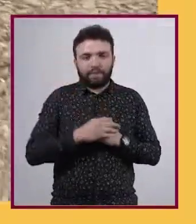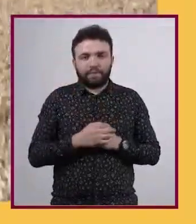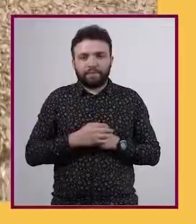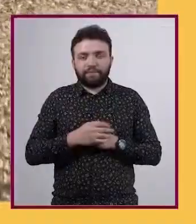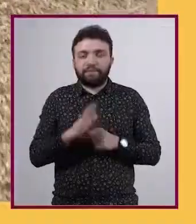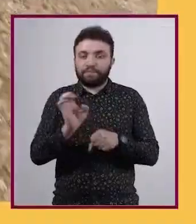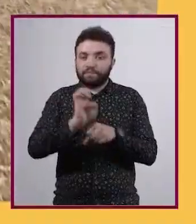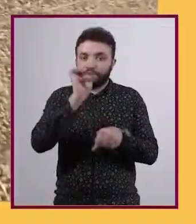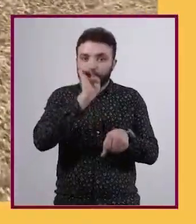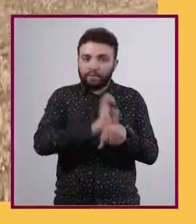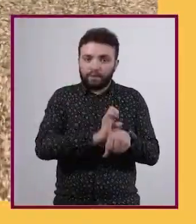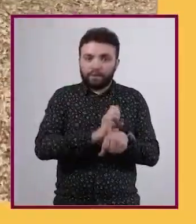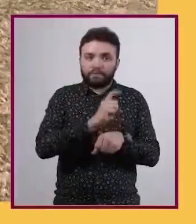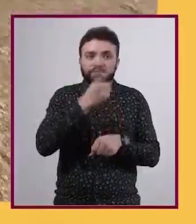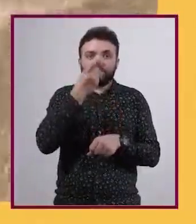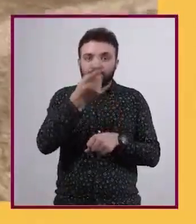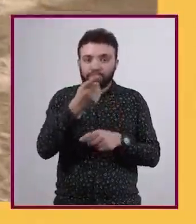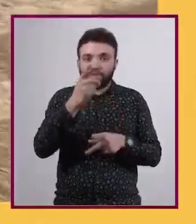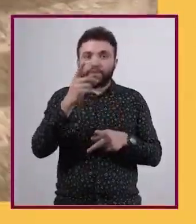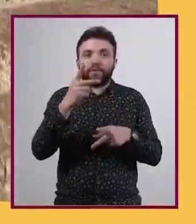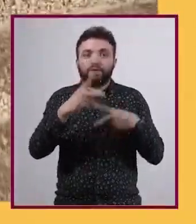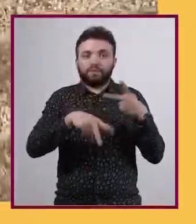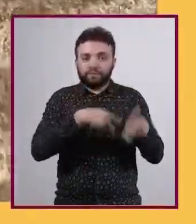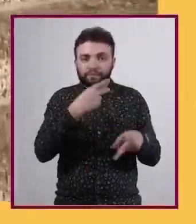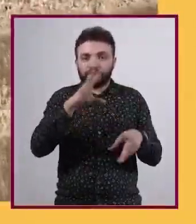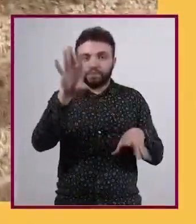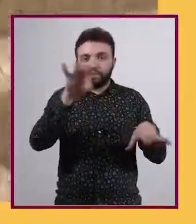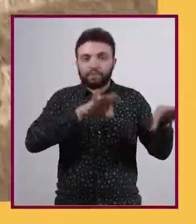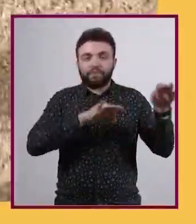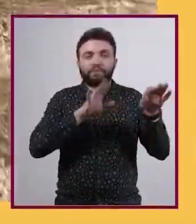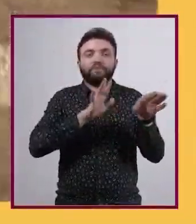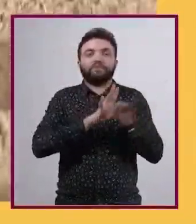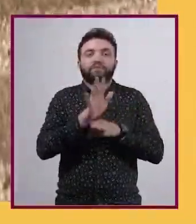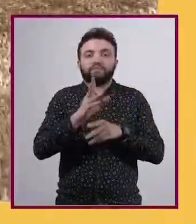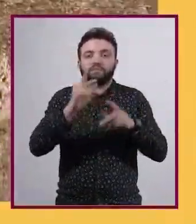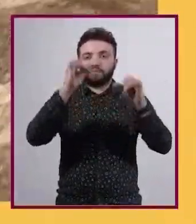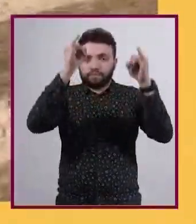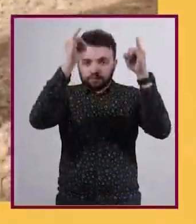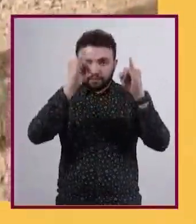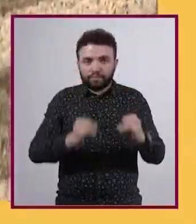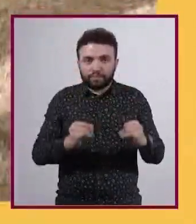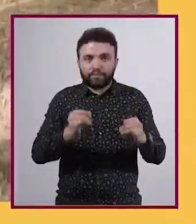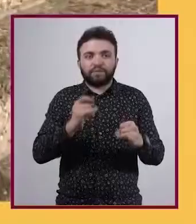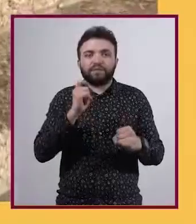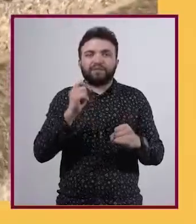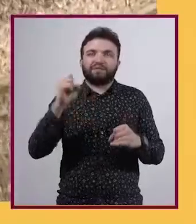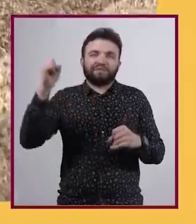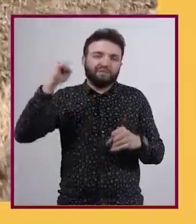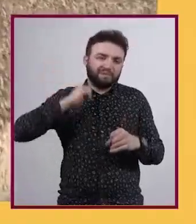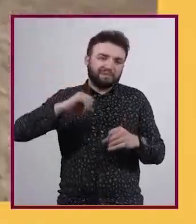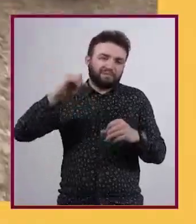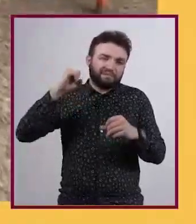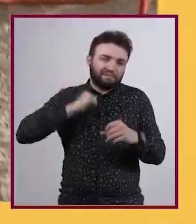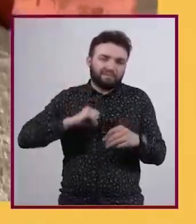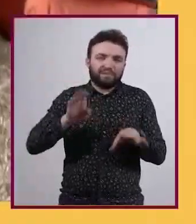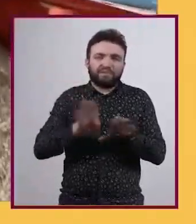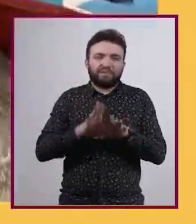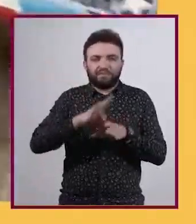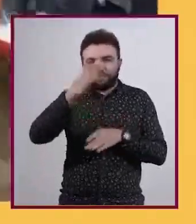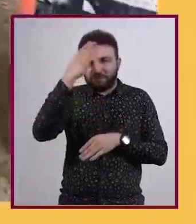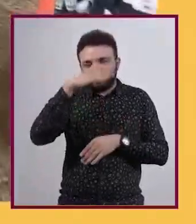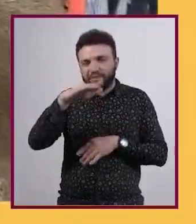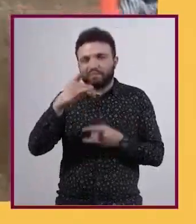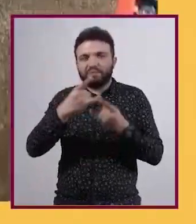Entonces, van a ustedes a elegir personajes que aparezcan en mitos, leyendas